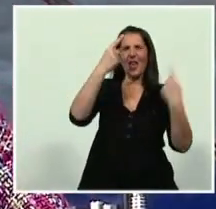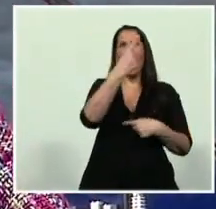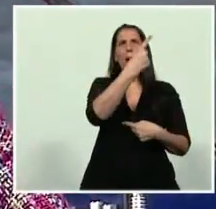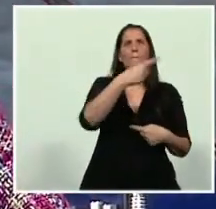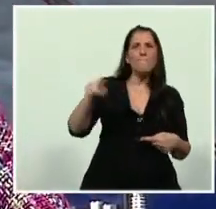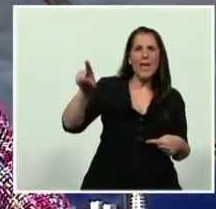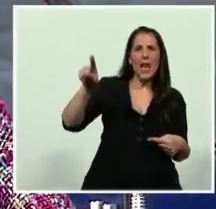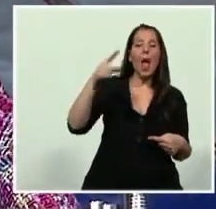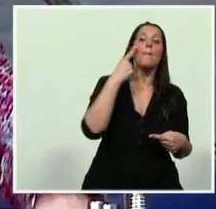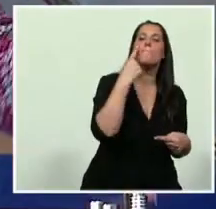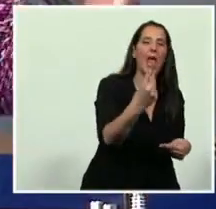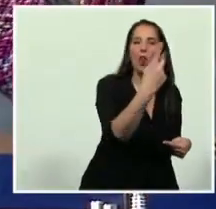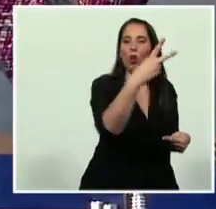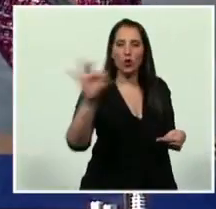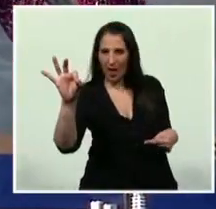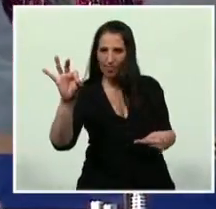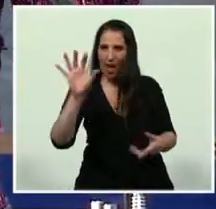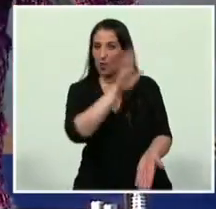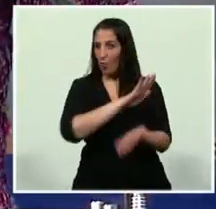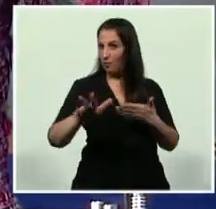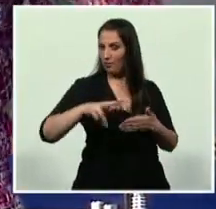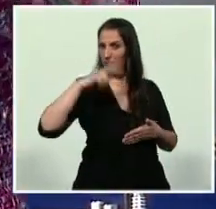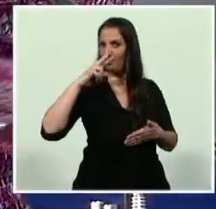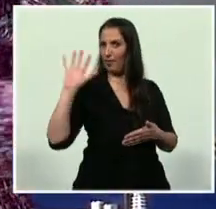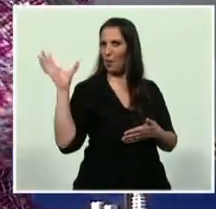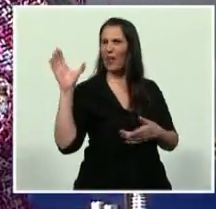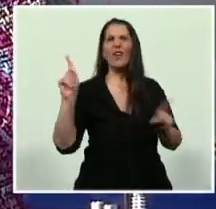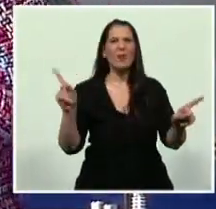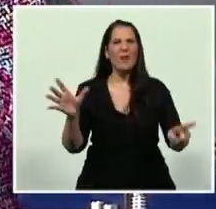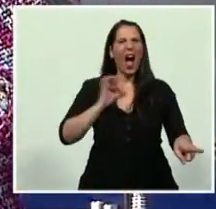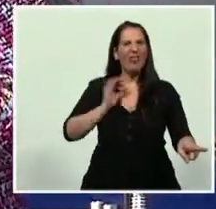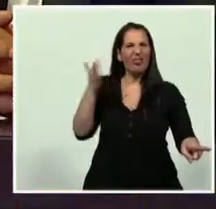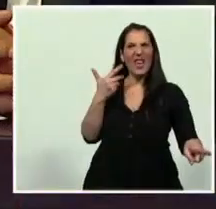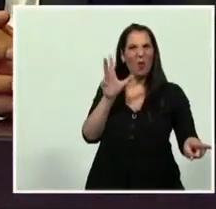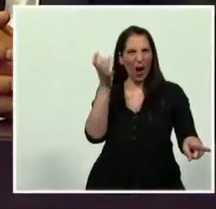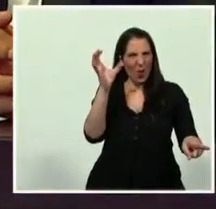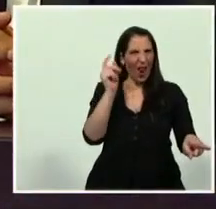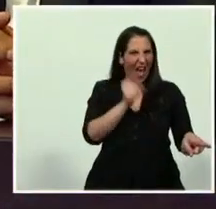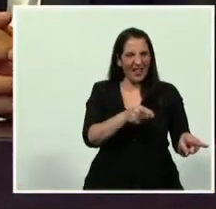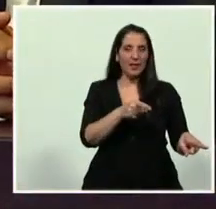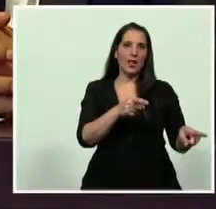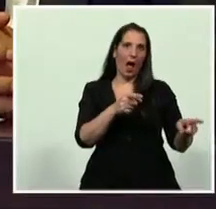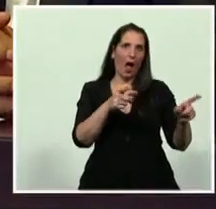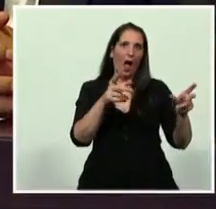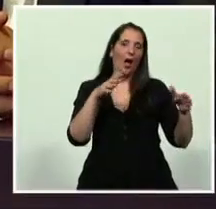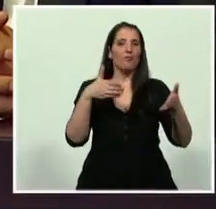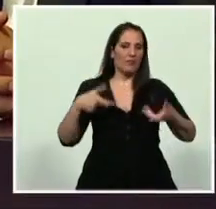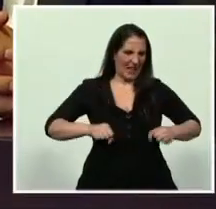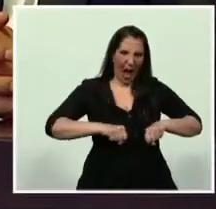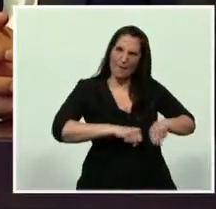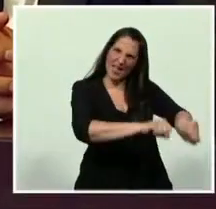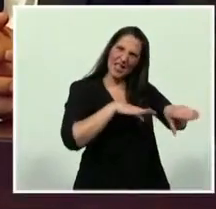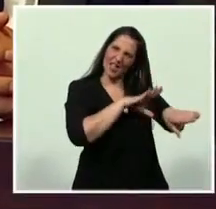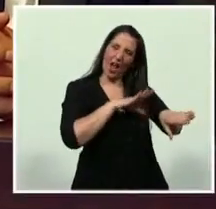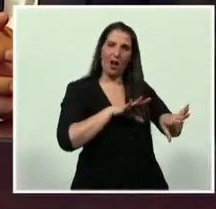1.232 modernísimas ambulancias, no la ambulancia esa vieja que uno estaba acostumbrado, que en realidad lo único que hacía era tener una camilla y llevarte. Estas